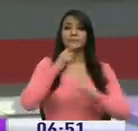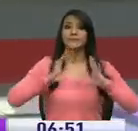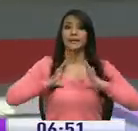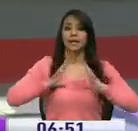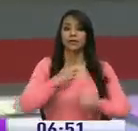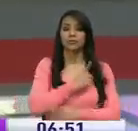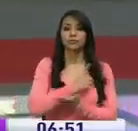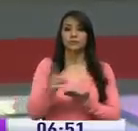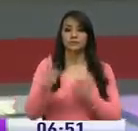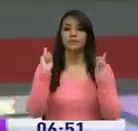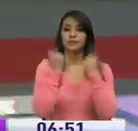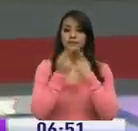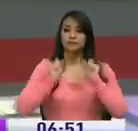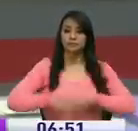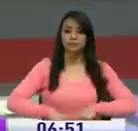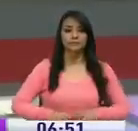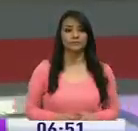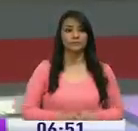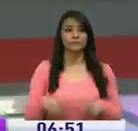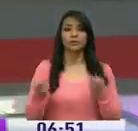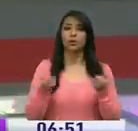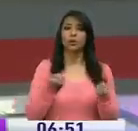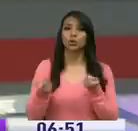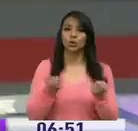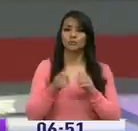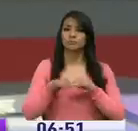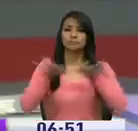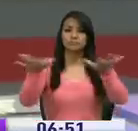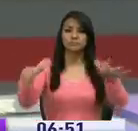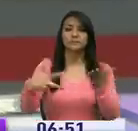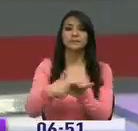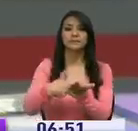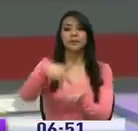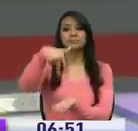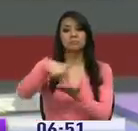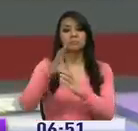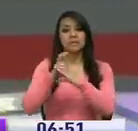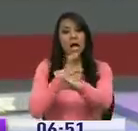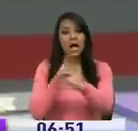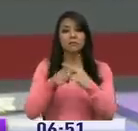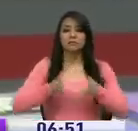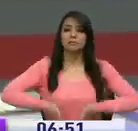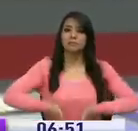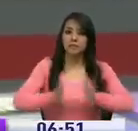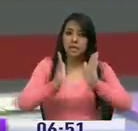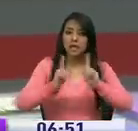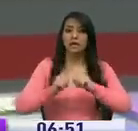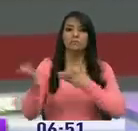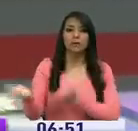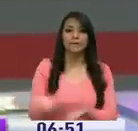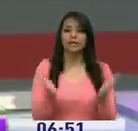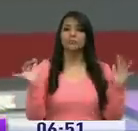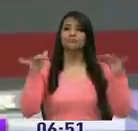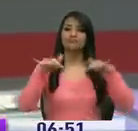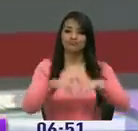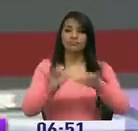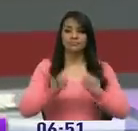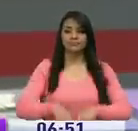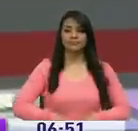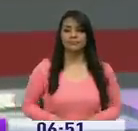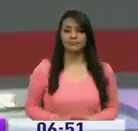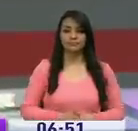semana santa los controles se van a intensificar en terminales principales ejes viales y eventos de concurrencia masiva